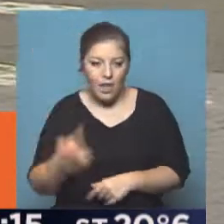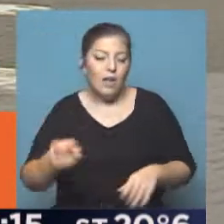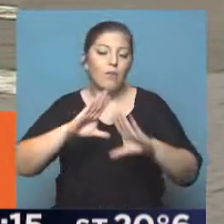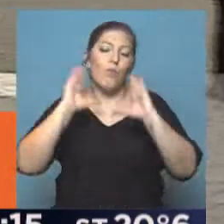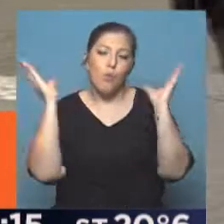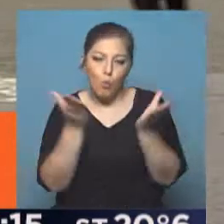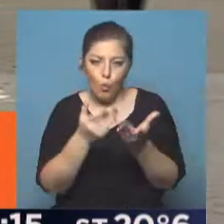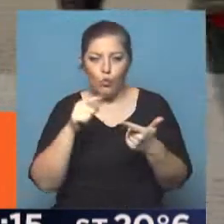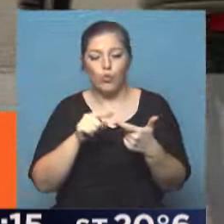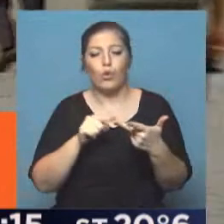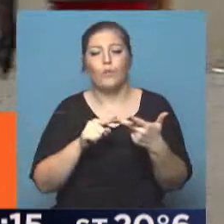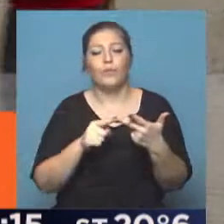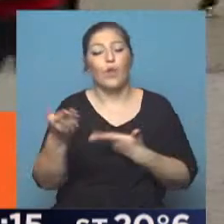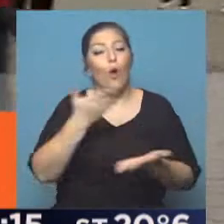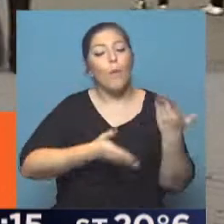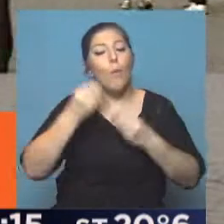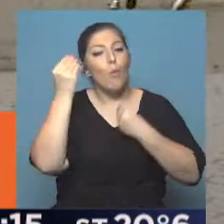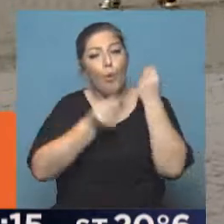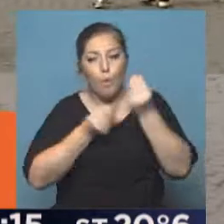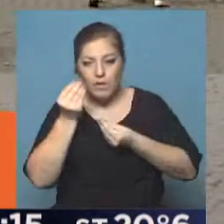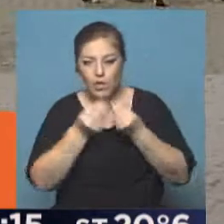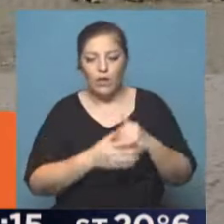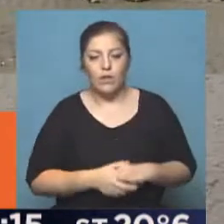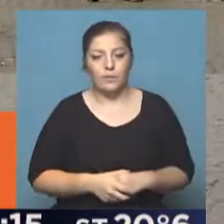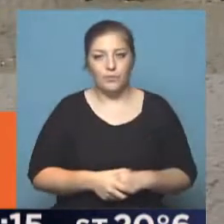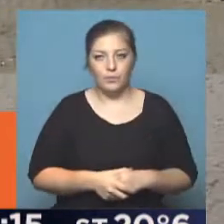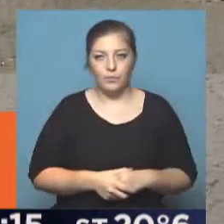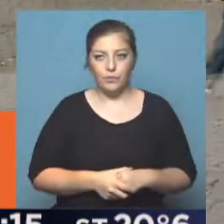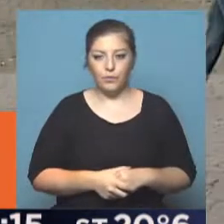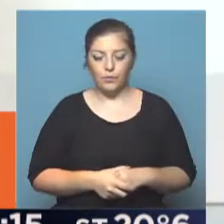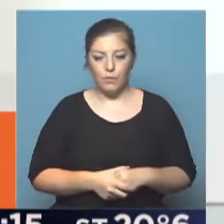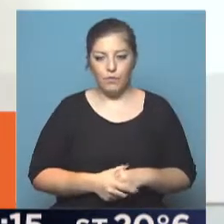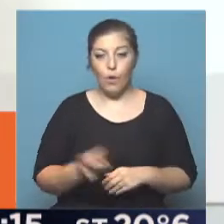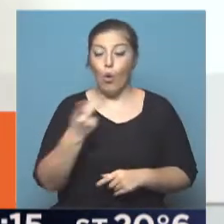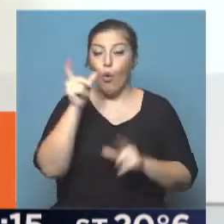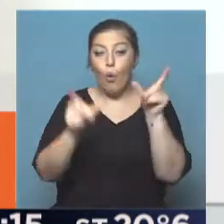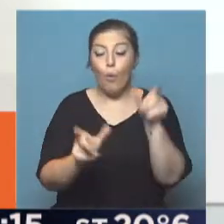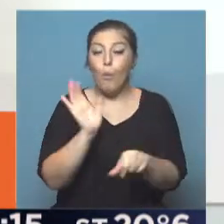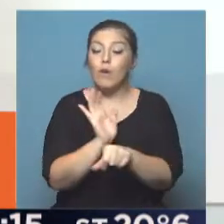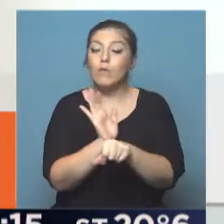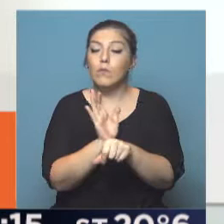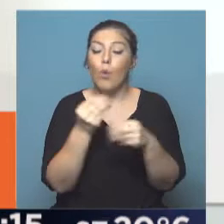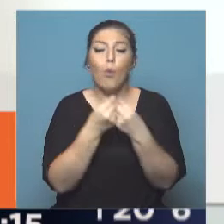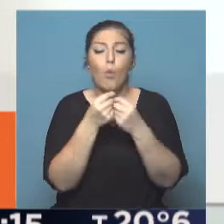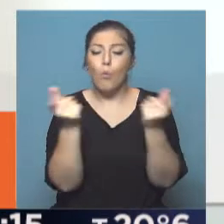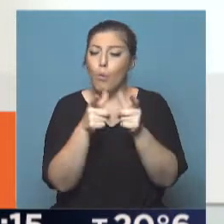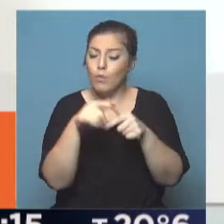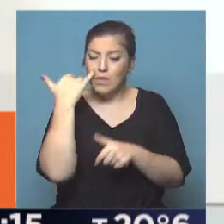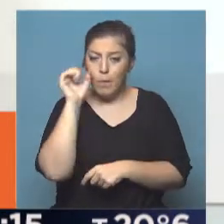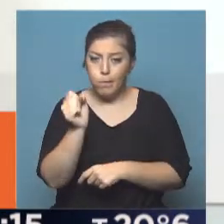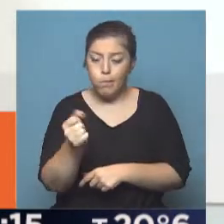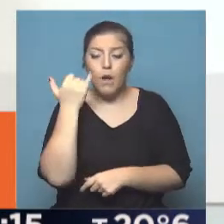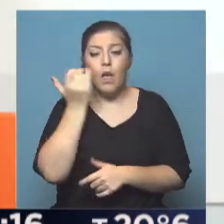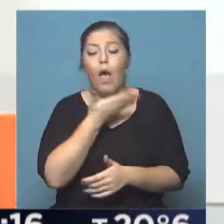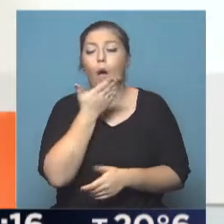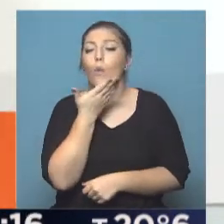mundo. Compartimos preocupaciones entre dos personas que, bueno, que han tenido muchas reuniones, que